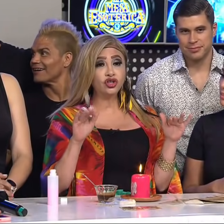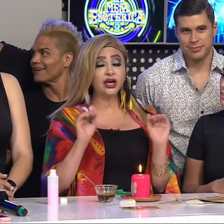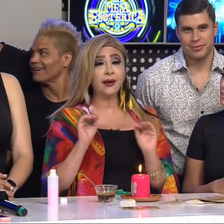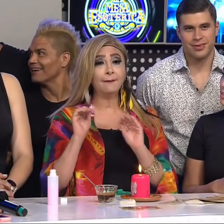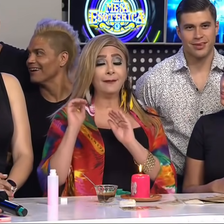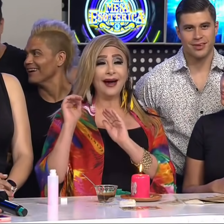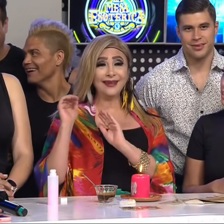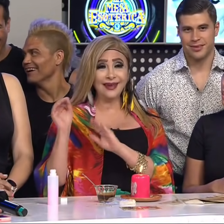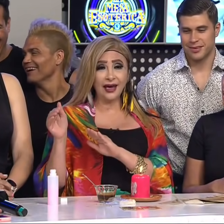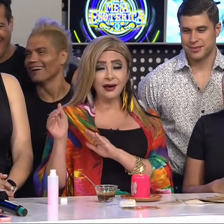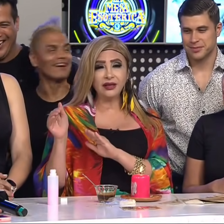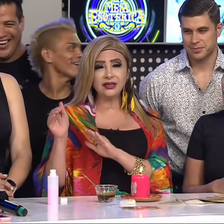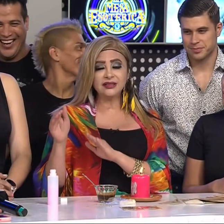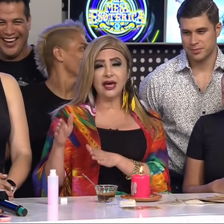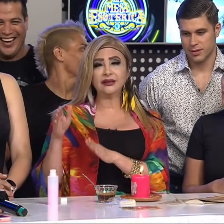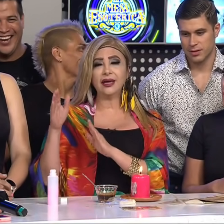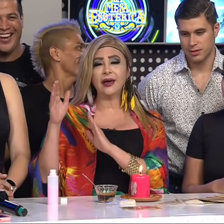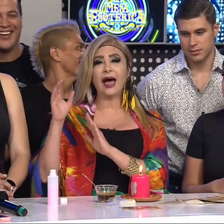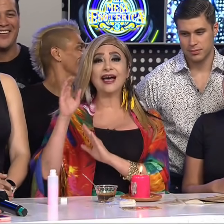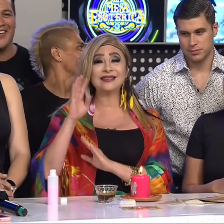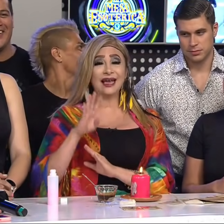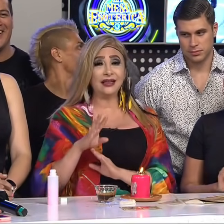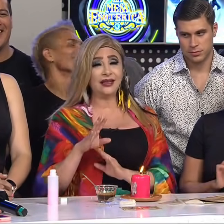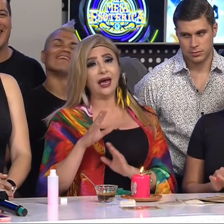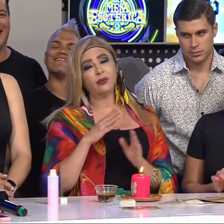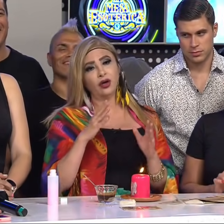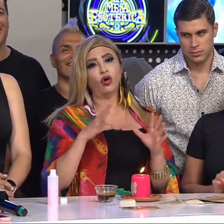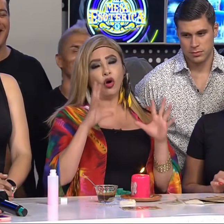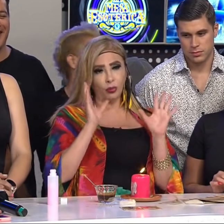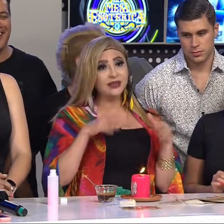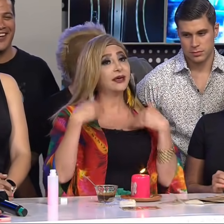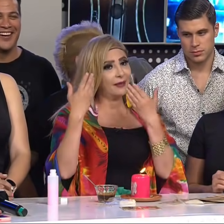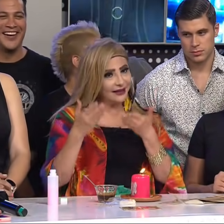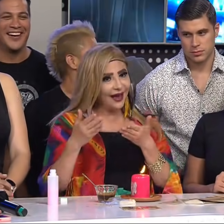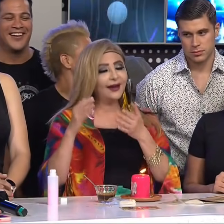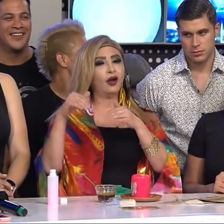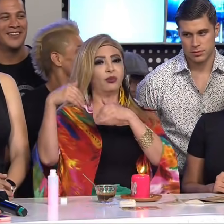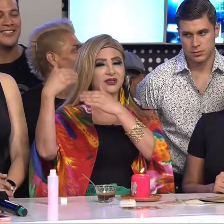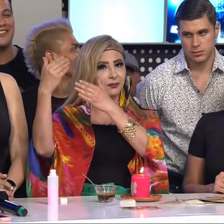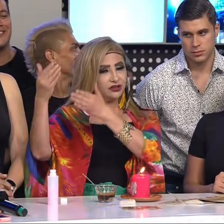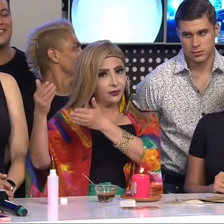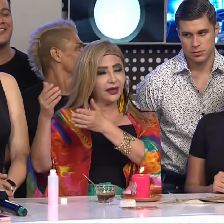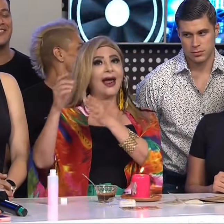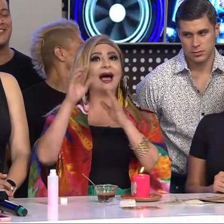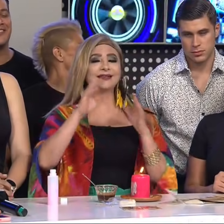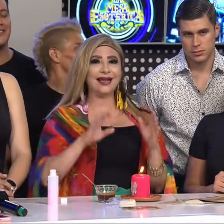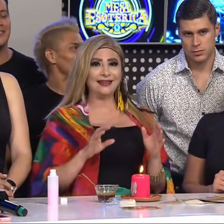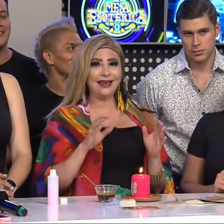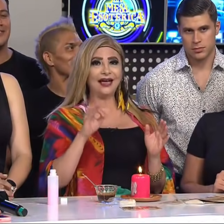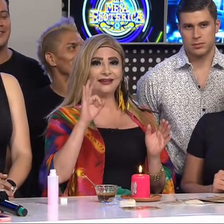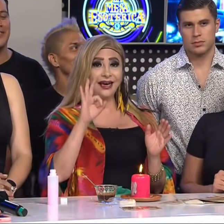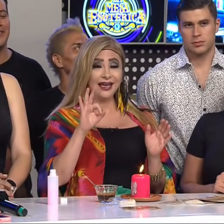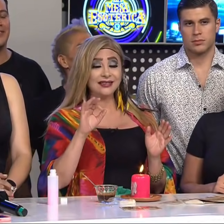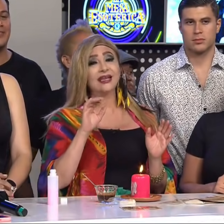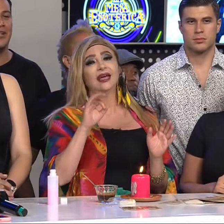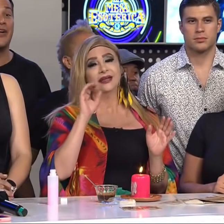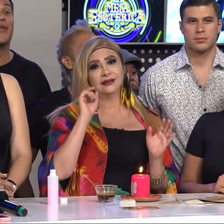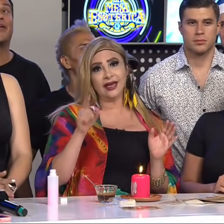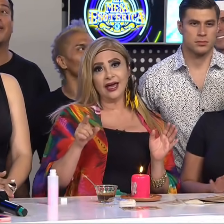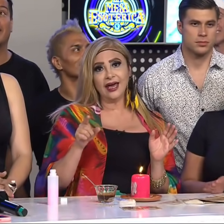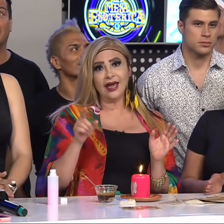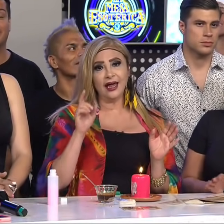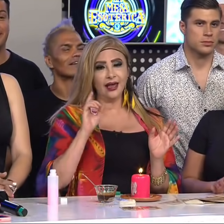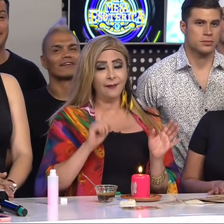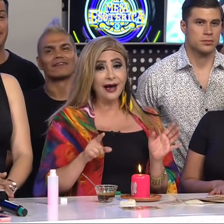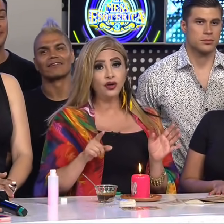la noche, mañana 27, hasta el día... Bueno, lo puedo hacer mañana, lo puedo hacer pasado mañana, hasta el día 3